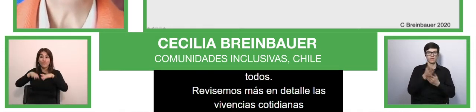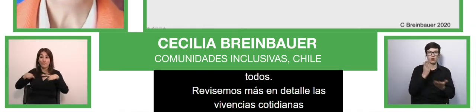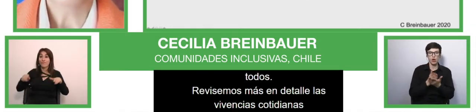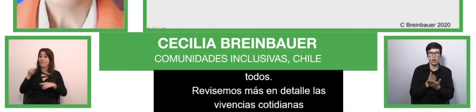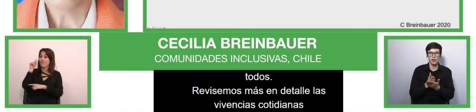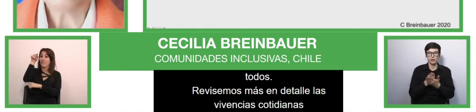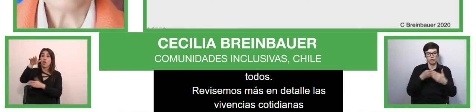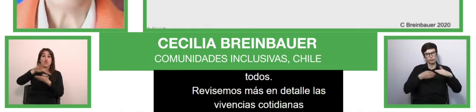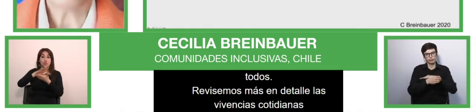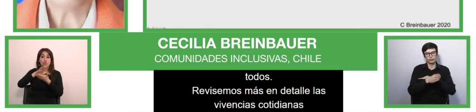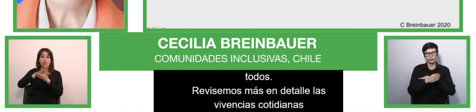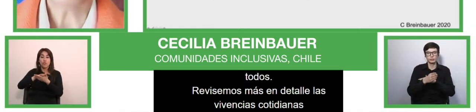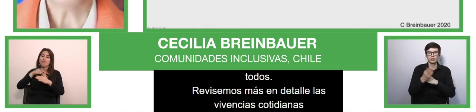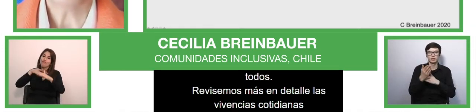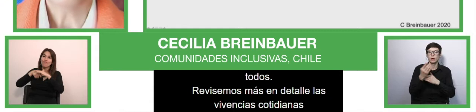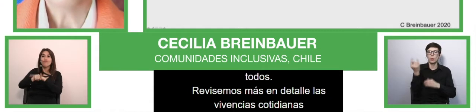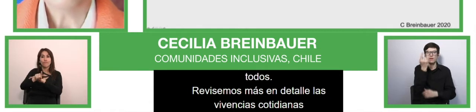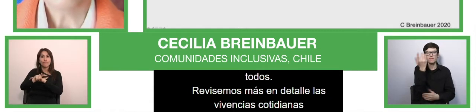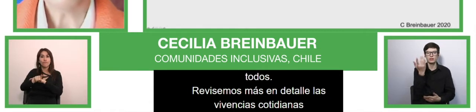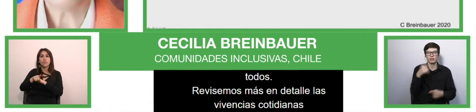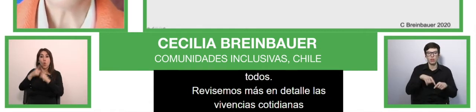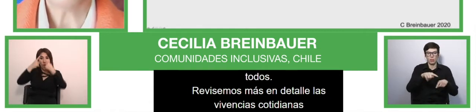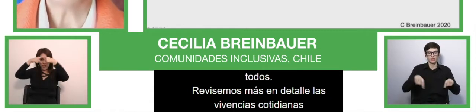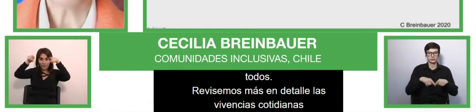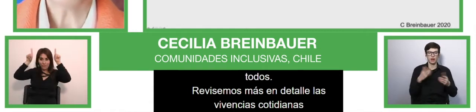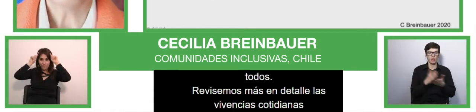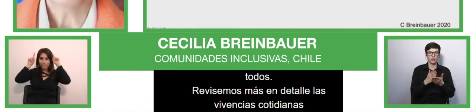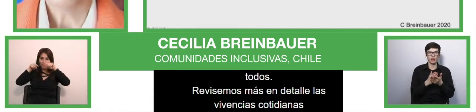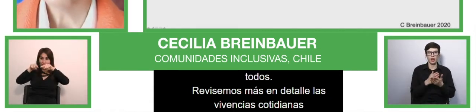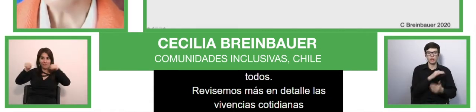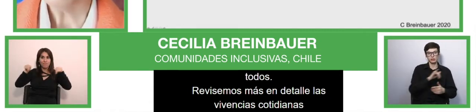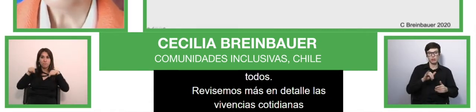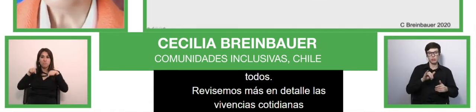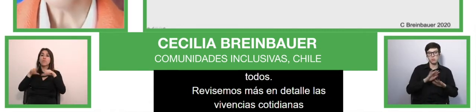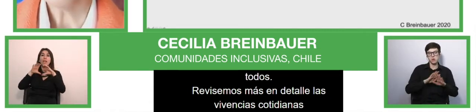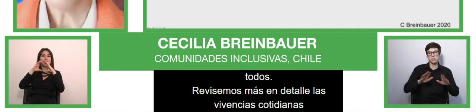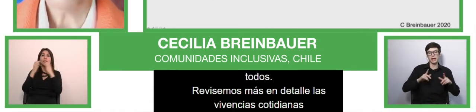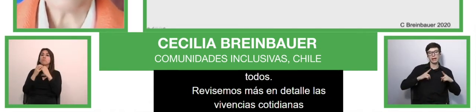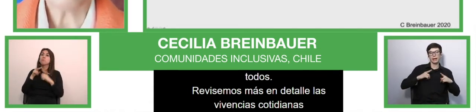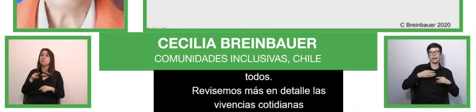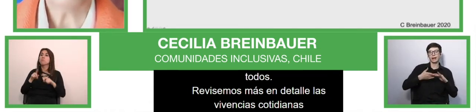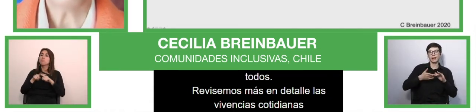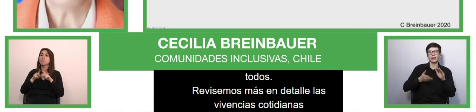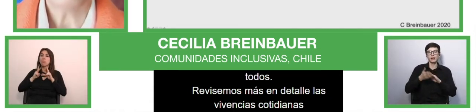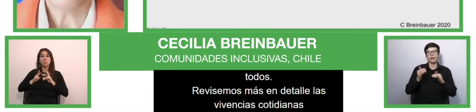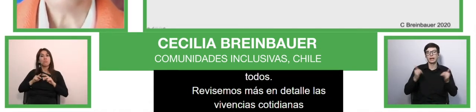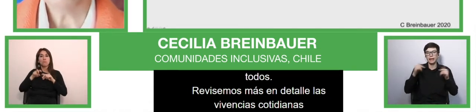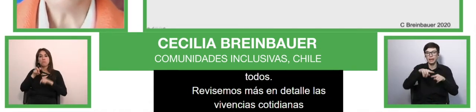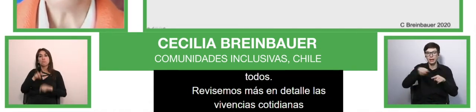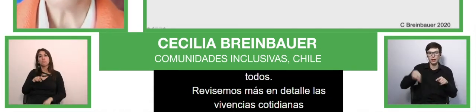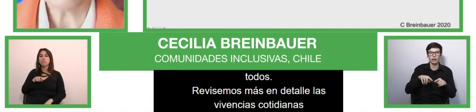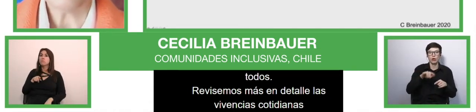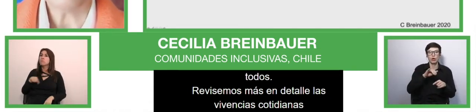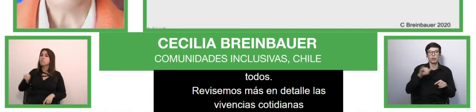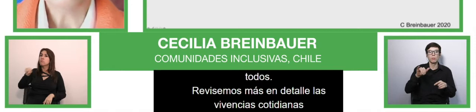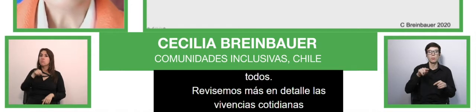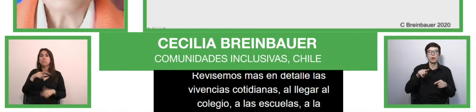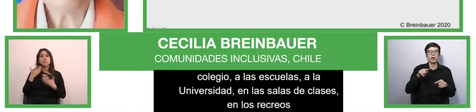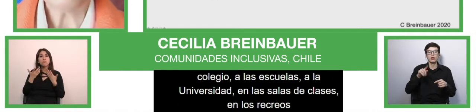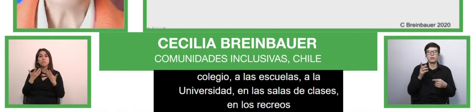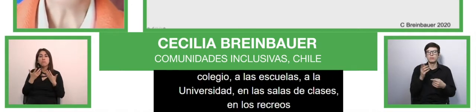universidad en las salas de clases en los recreos en los pasillos en los casinos en los eventos